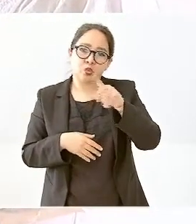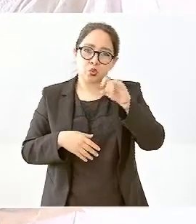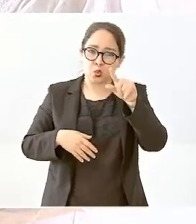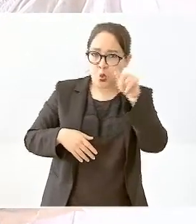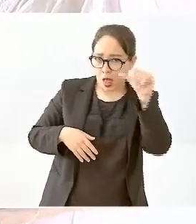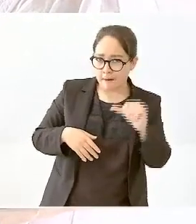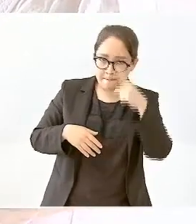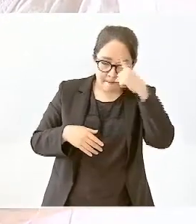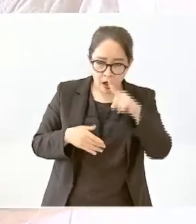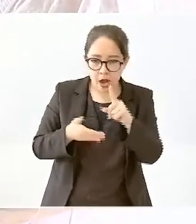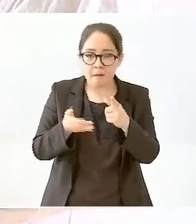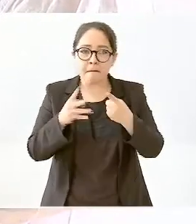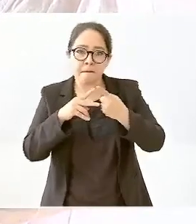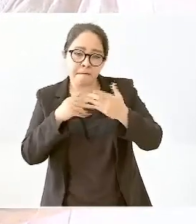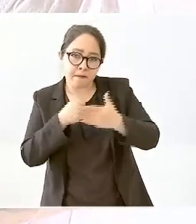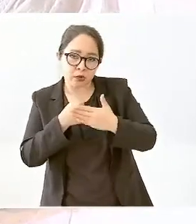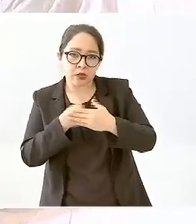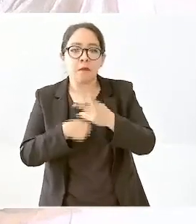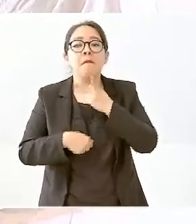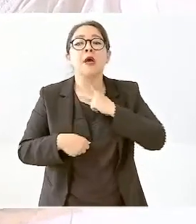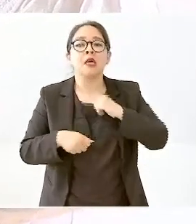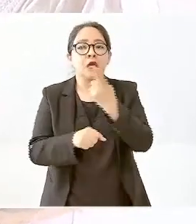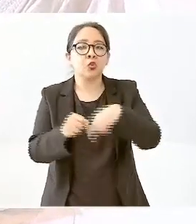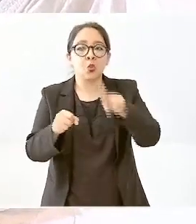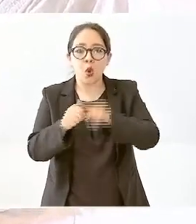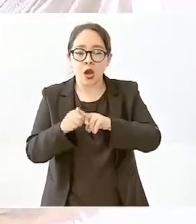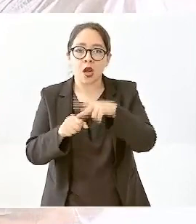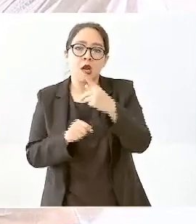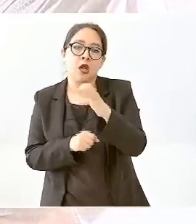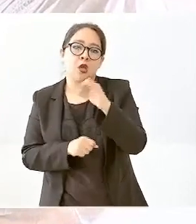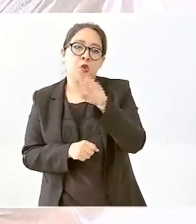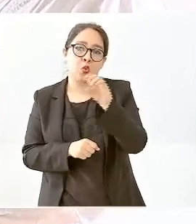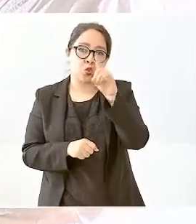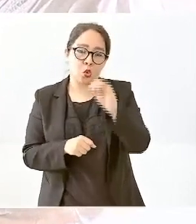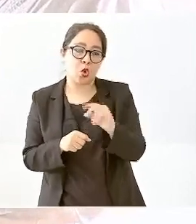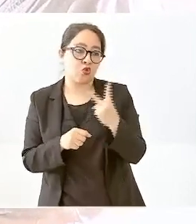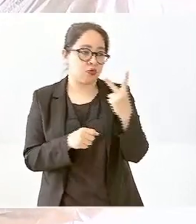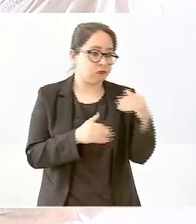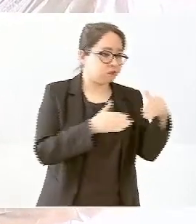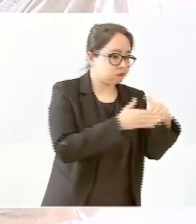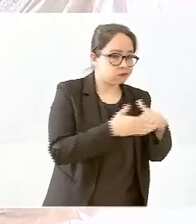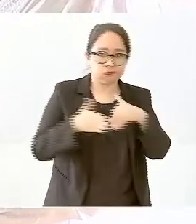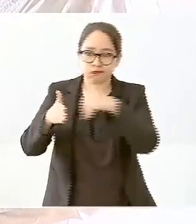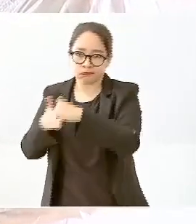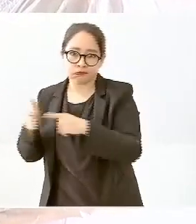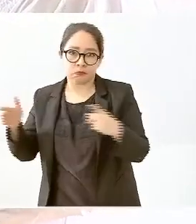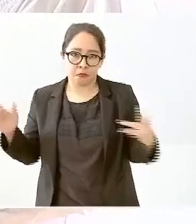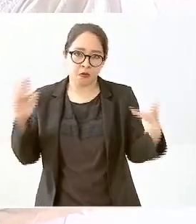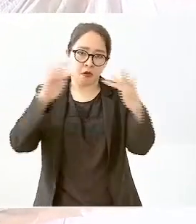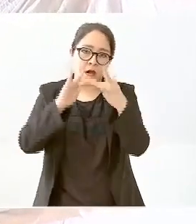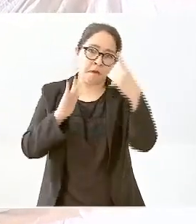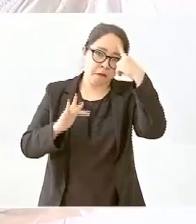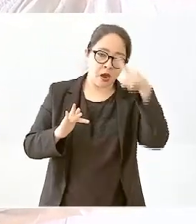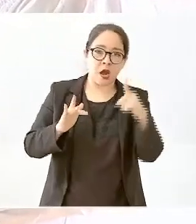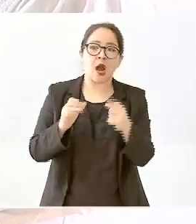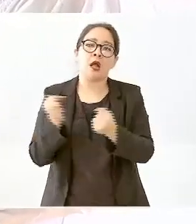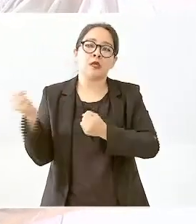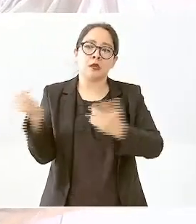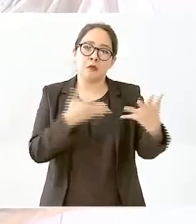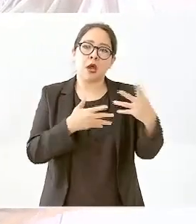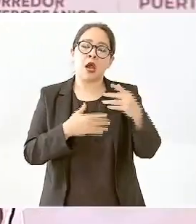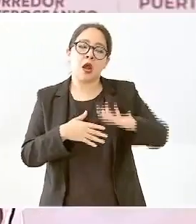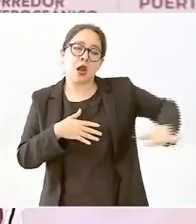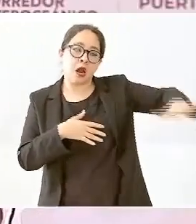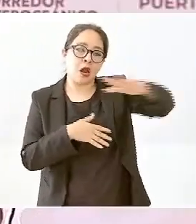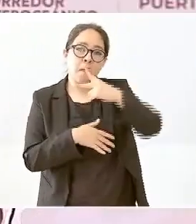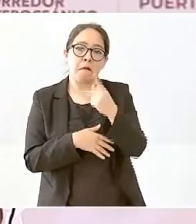crudo que utilizará ambos puertos, así como el gasoducto que llevará gas a los parques industriales y a los